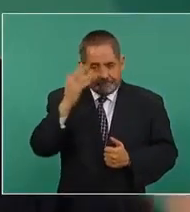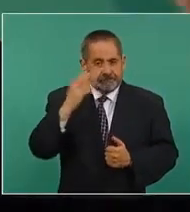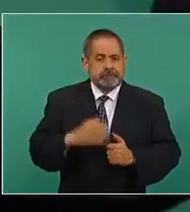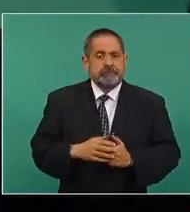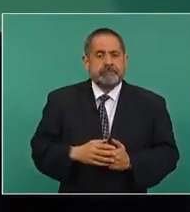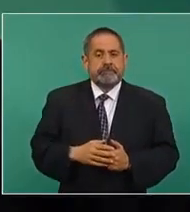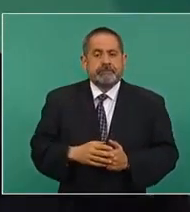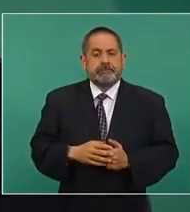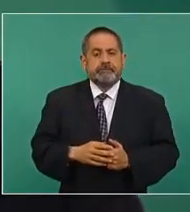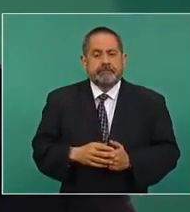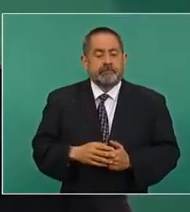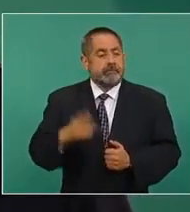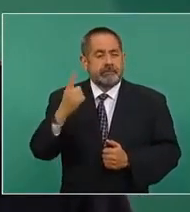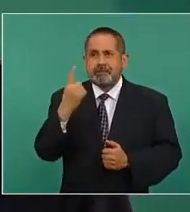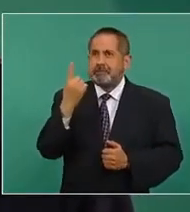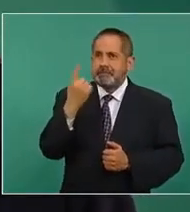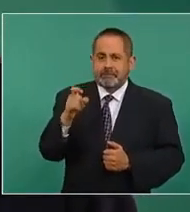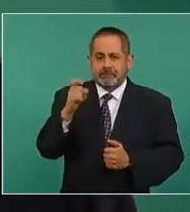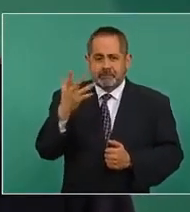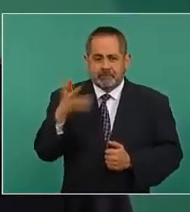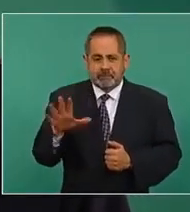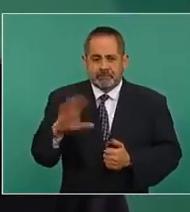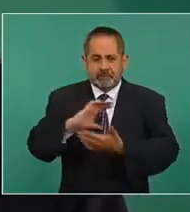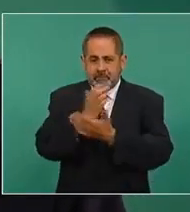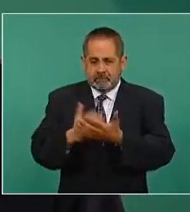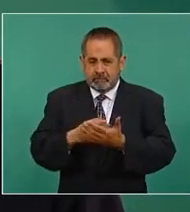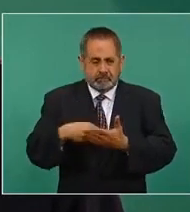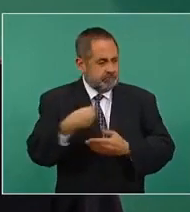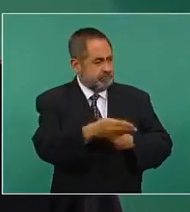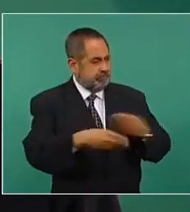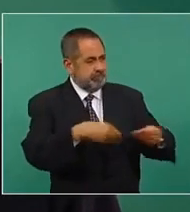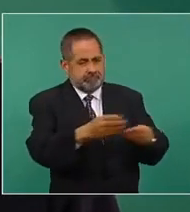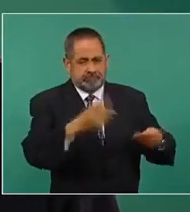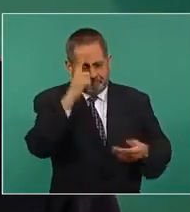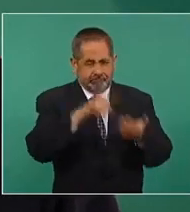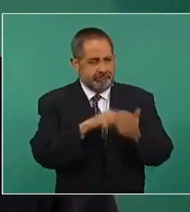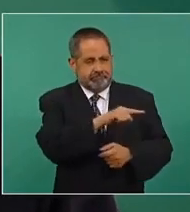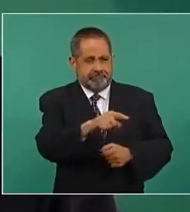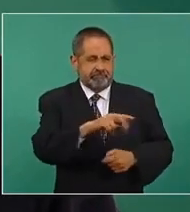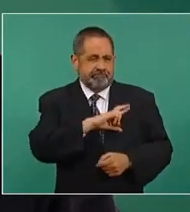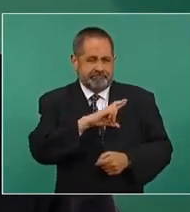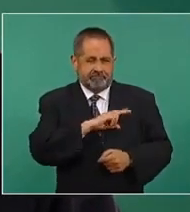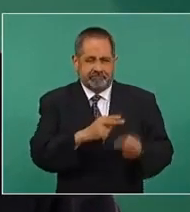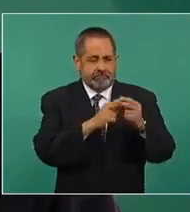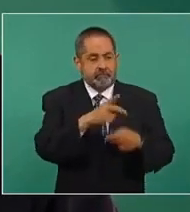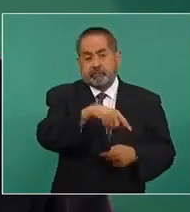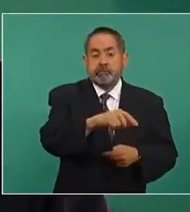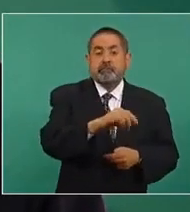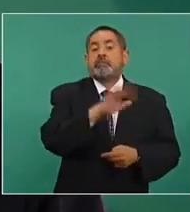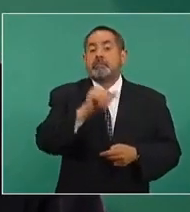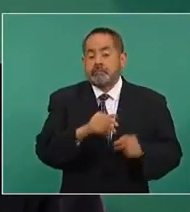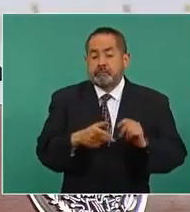de que entregaron 110 contratos a particulares para extraer